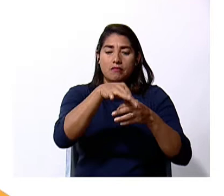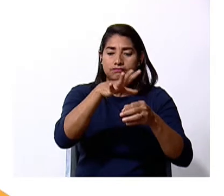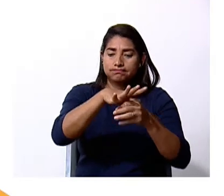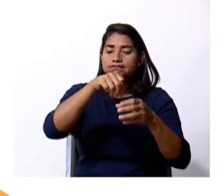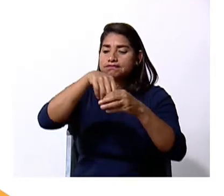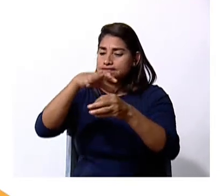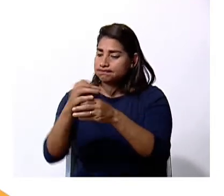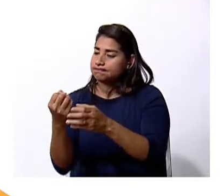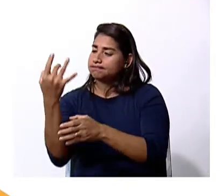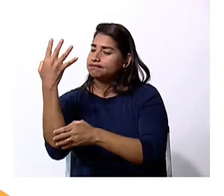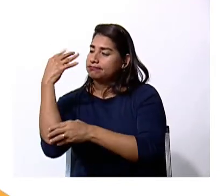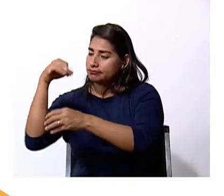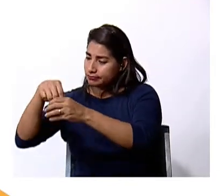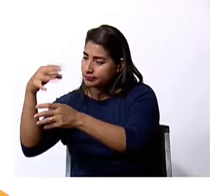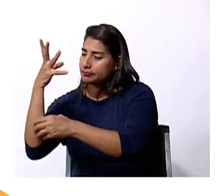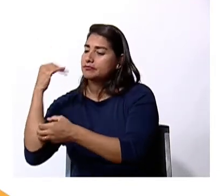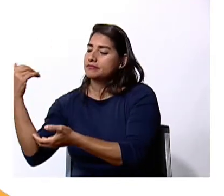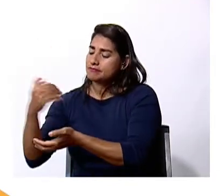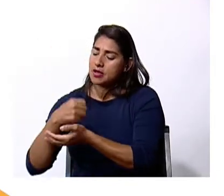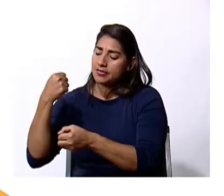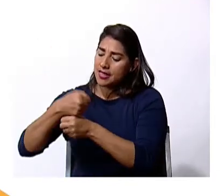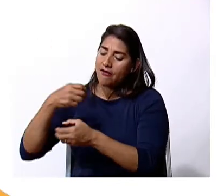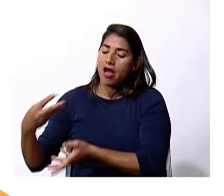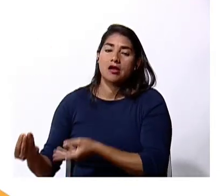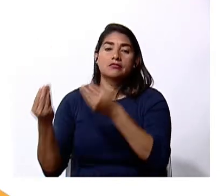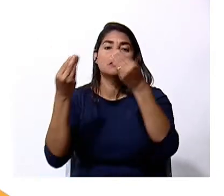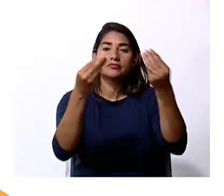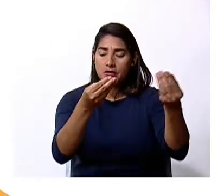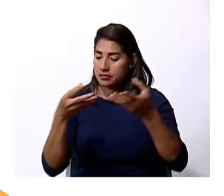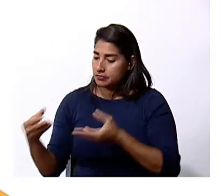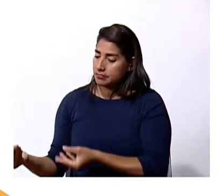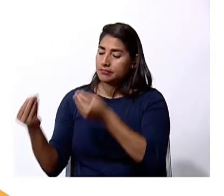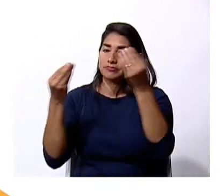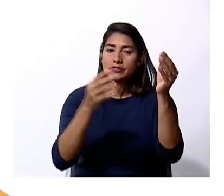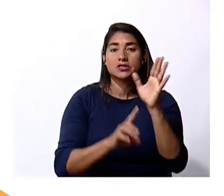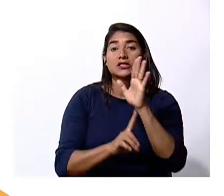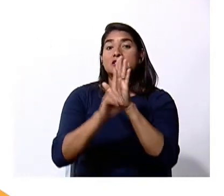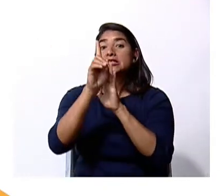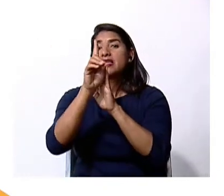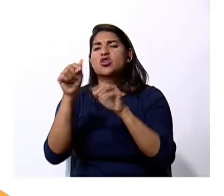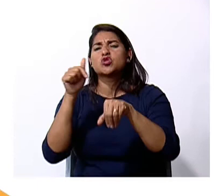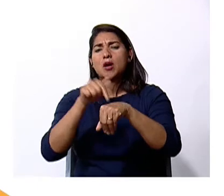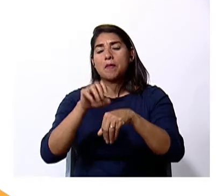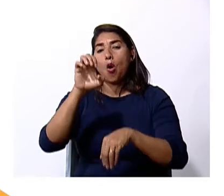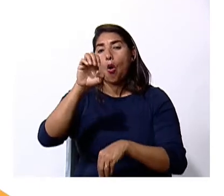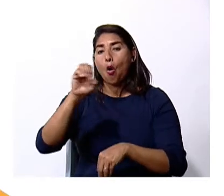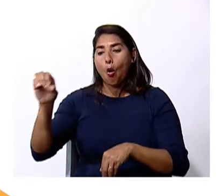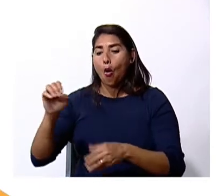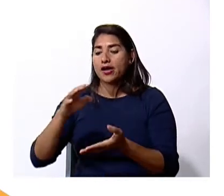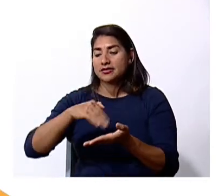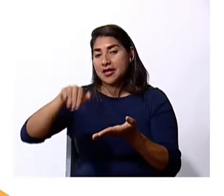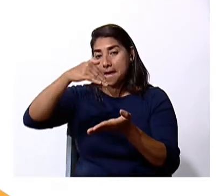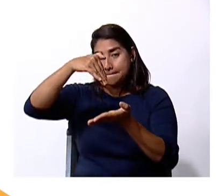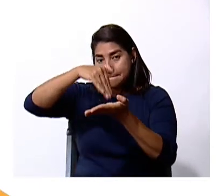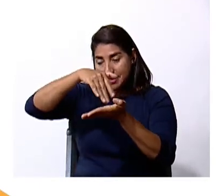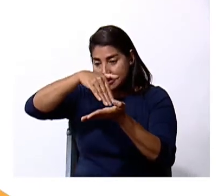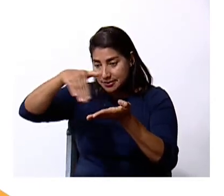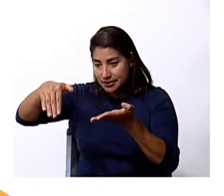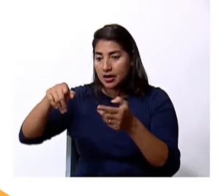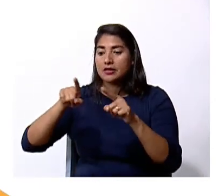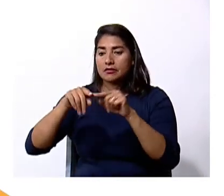exclusivamente este cultivo, mismo que se desarrolló en el oeste del Valle Central y